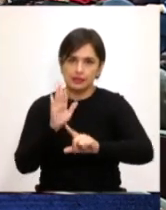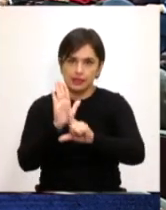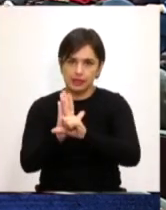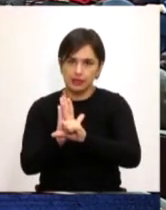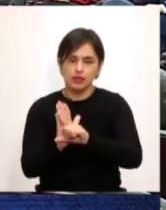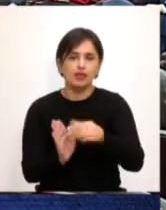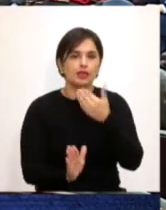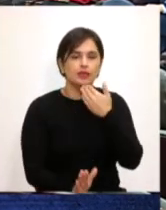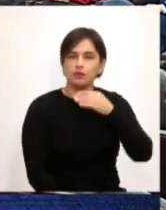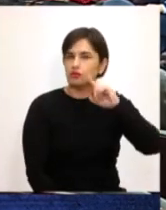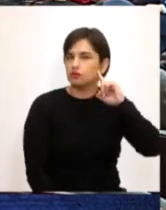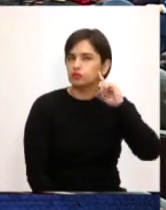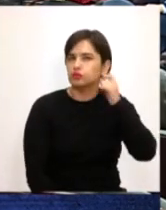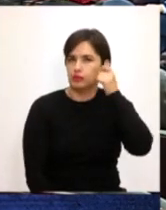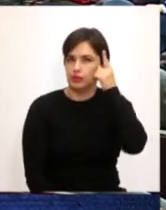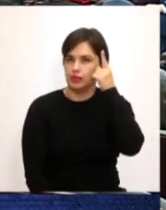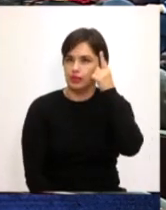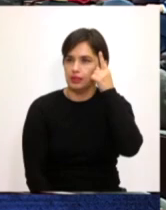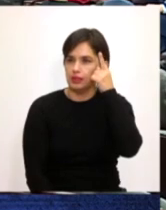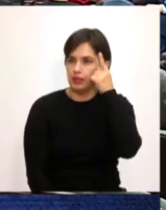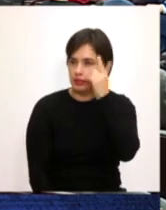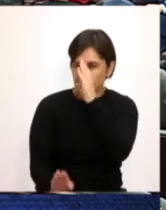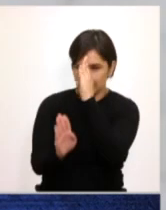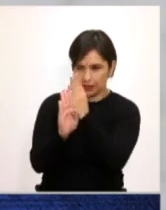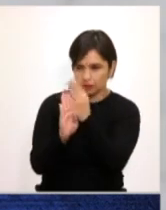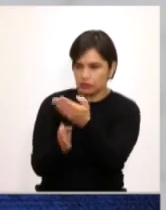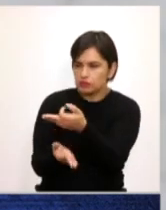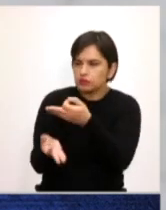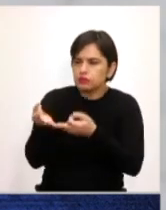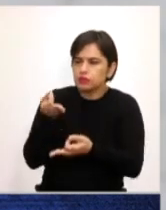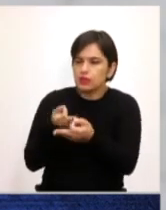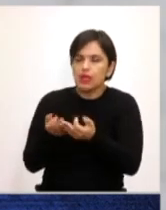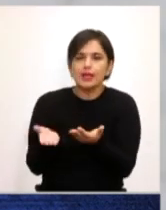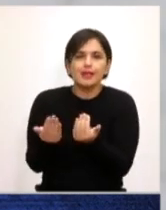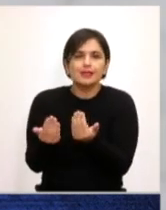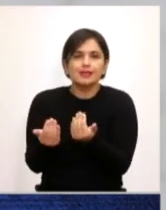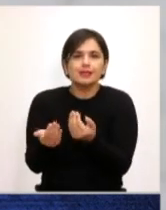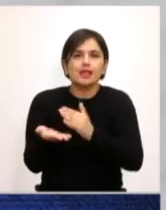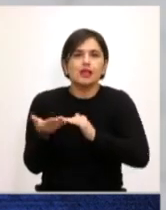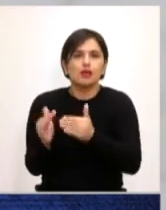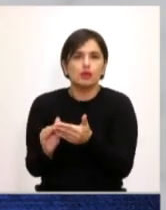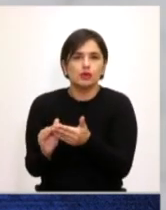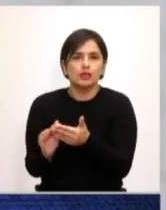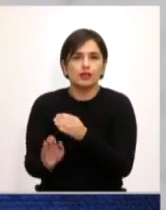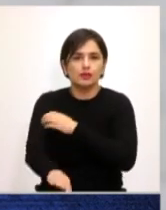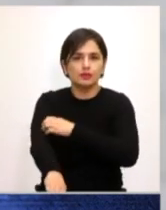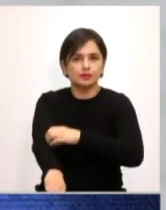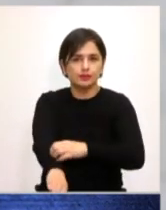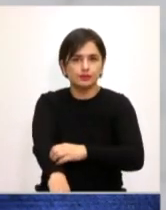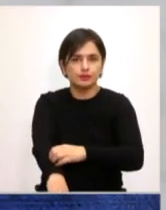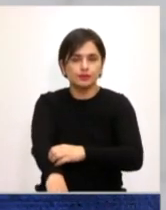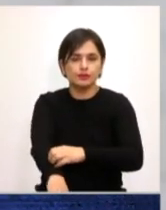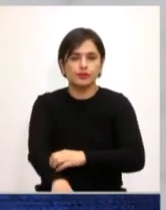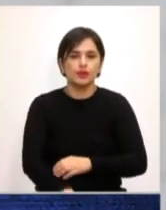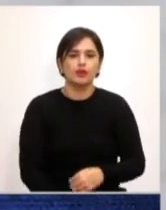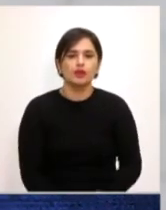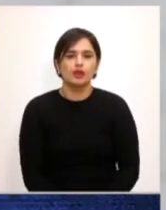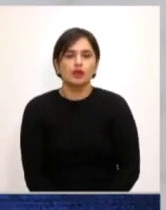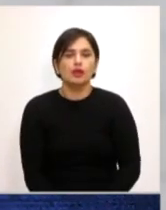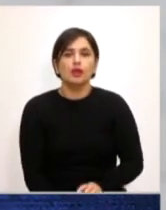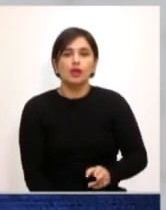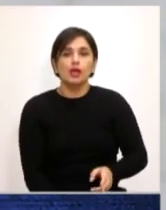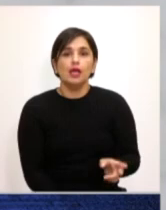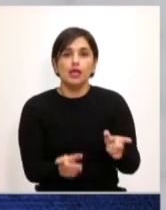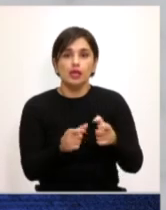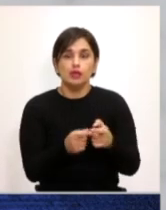y entender de primera mano la necesidad de sus comunidades. Nuestra Comisión de Economía